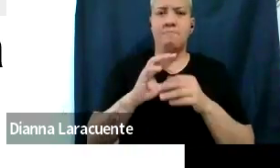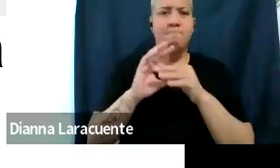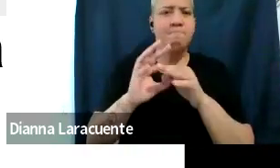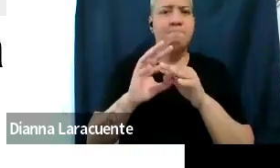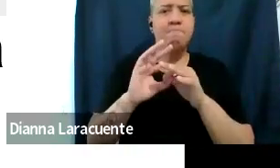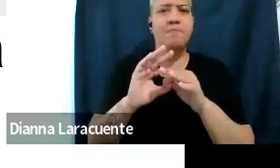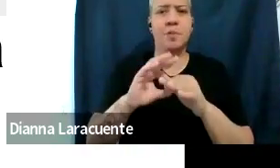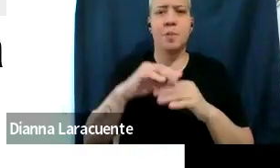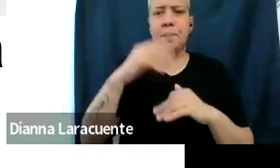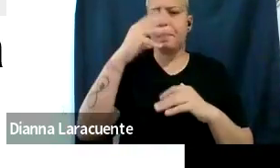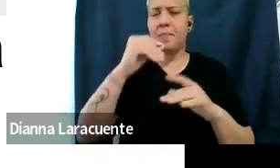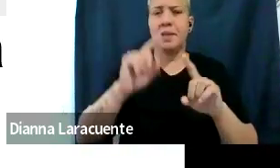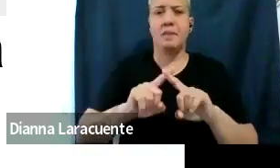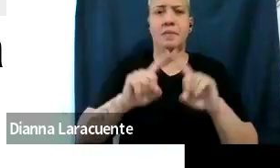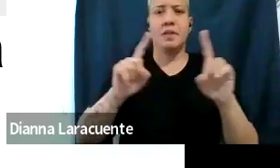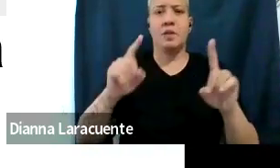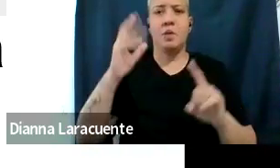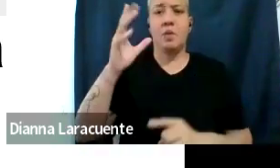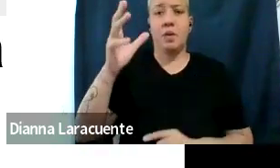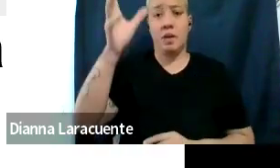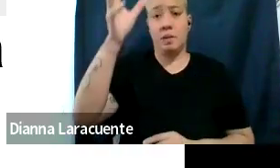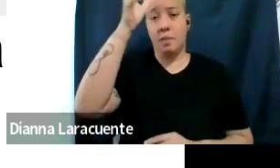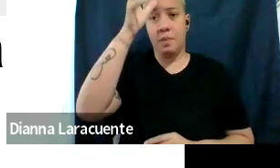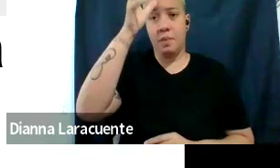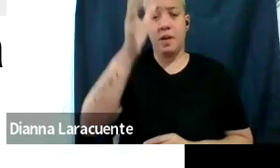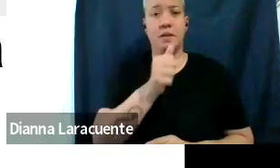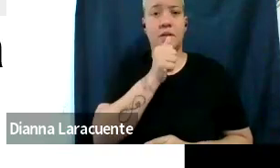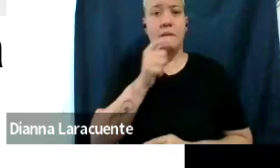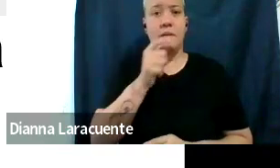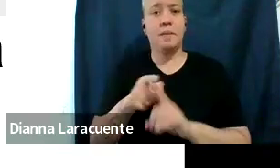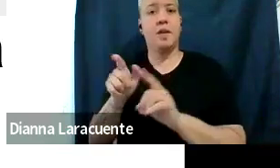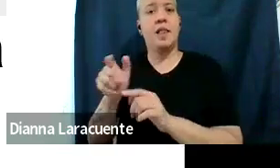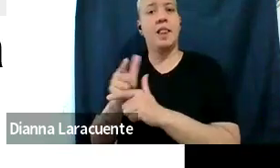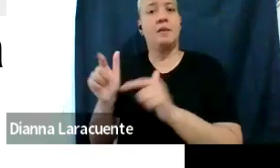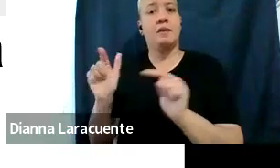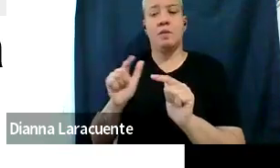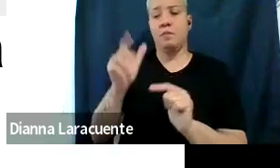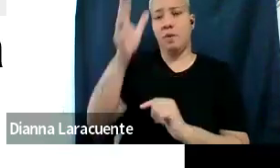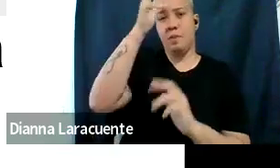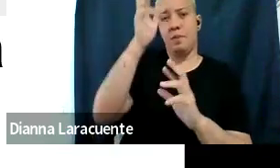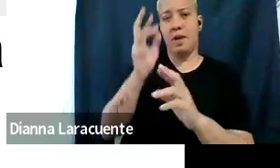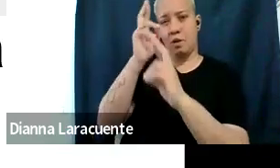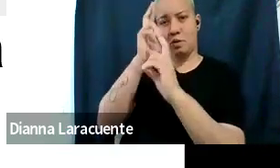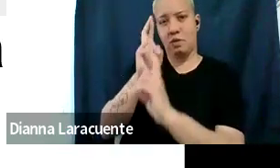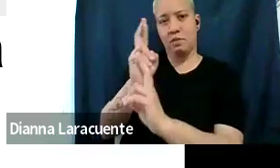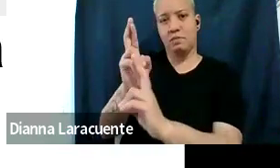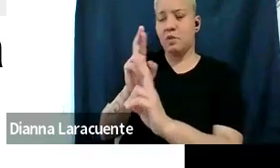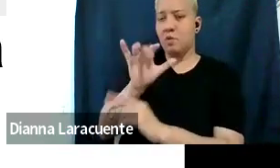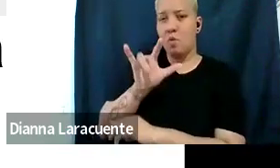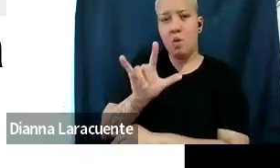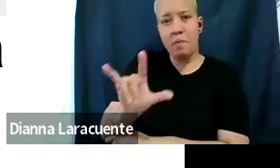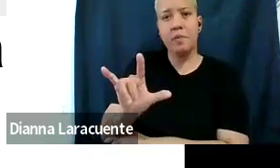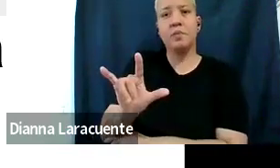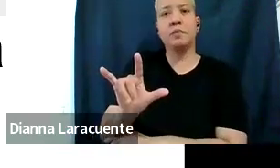y tan diferente, porque el padre era conservador y él liberal, pero el padre siempre lo respetó, siempre lo amó, siempre